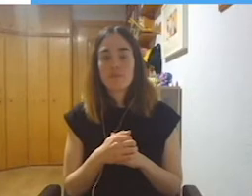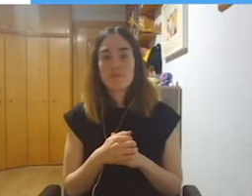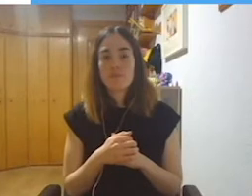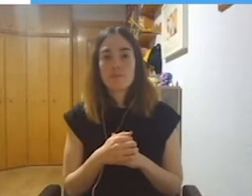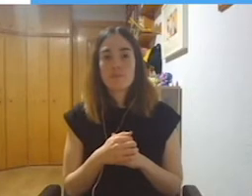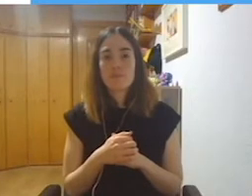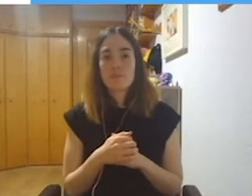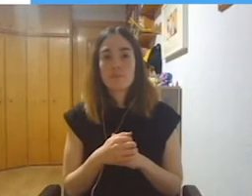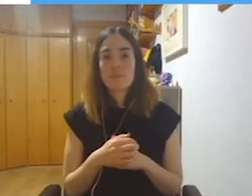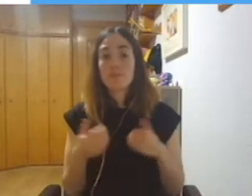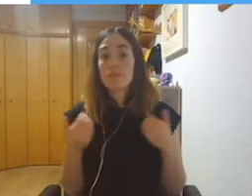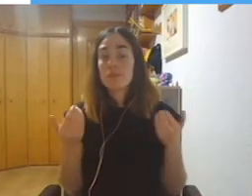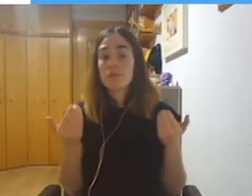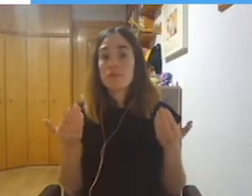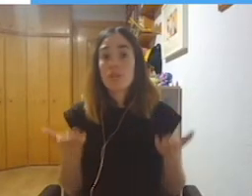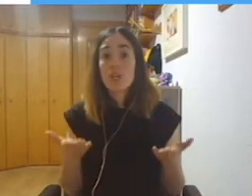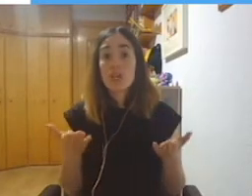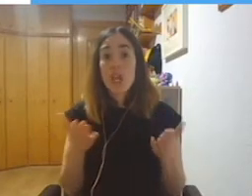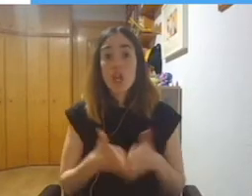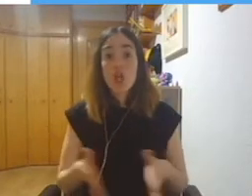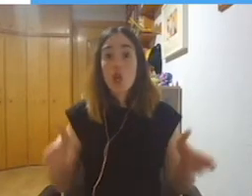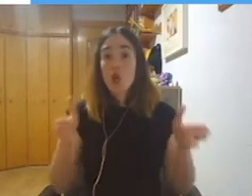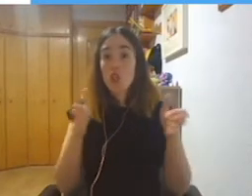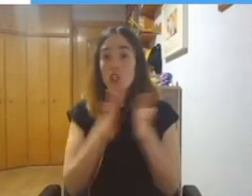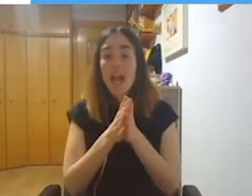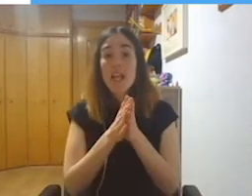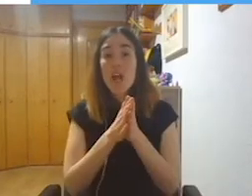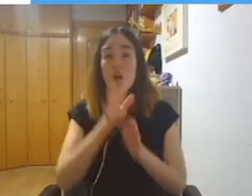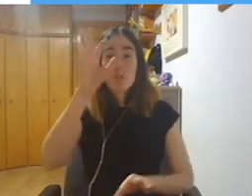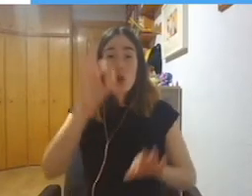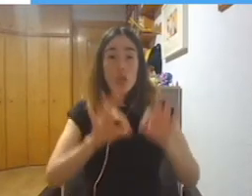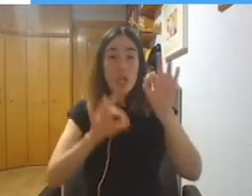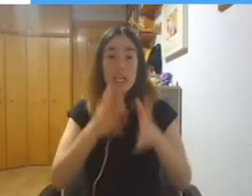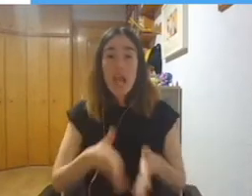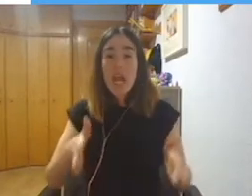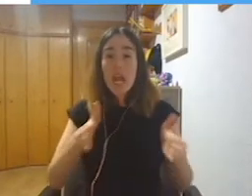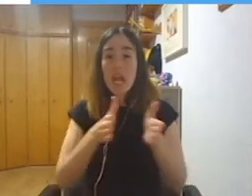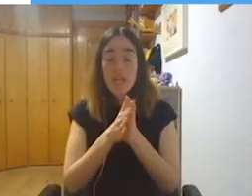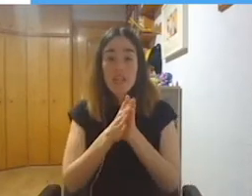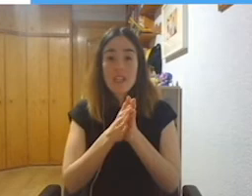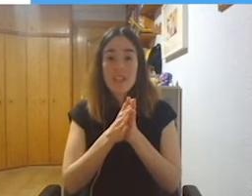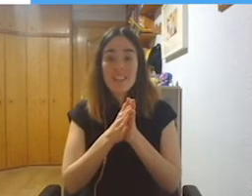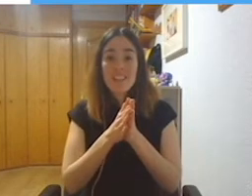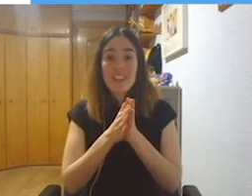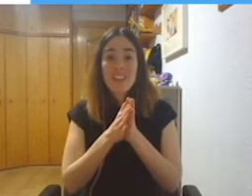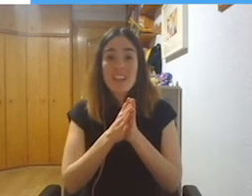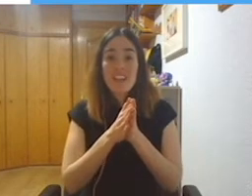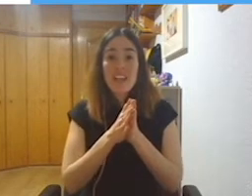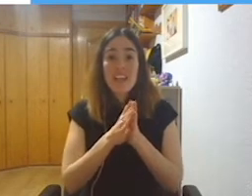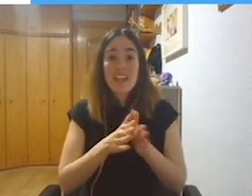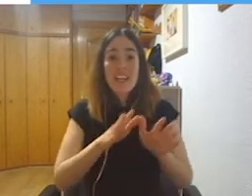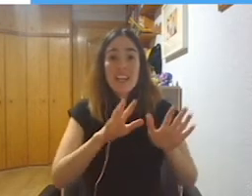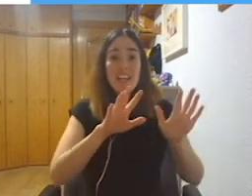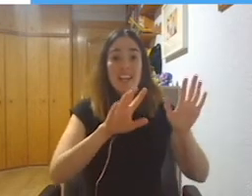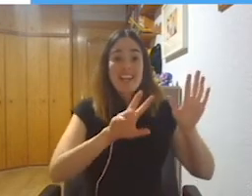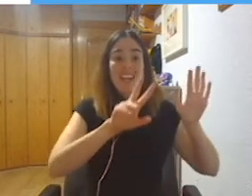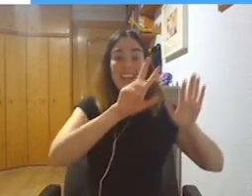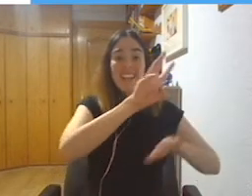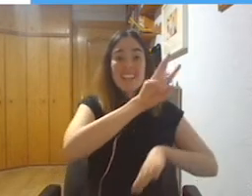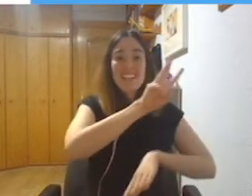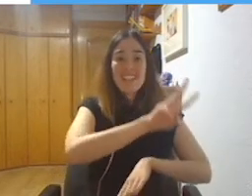es que el porcentaje total, es que de las